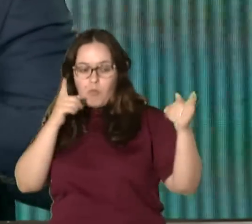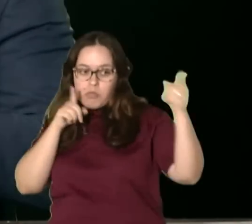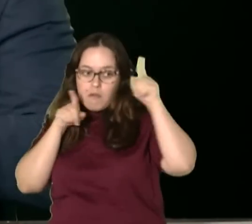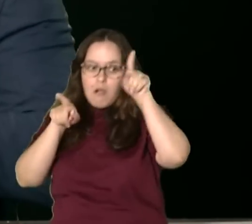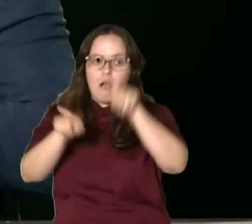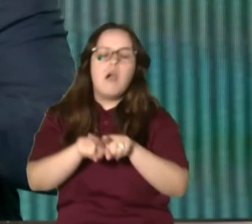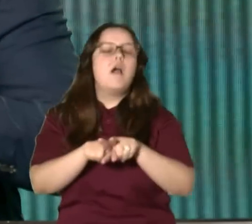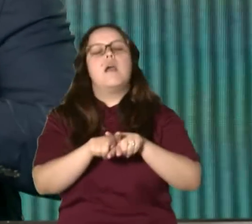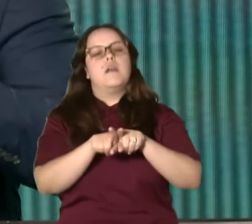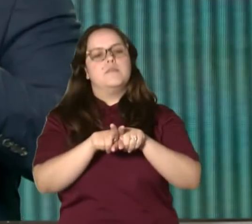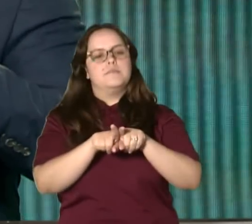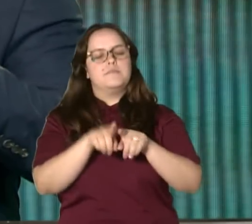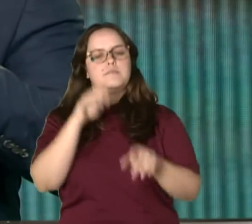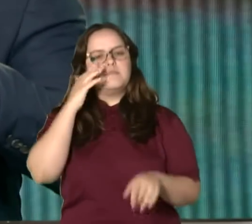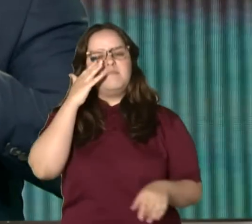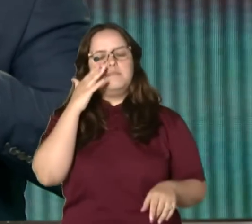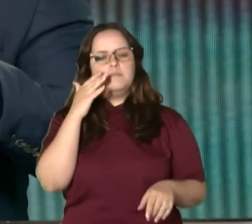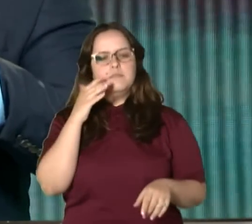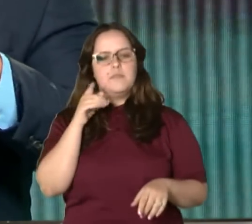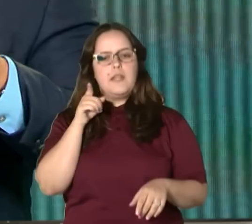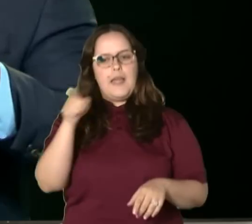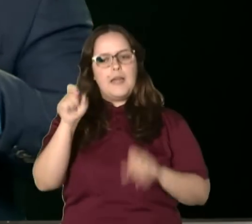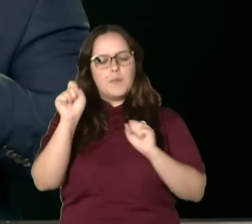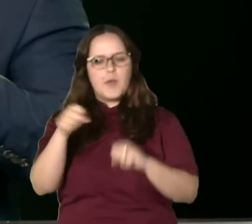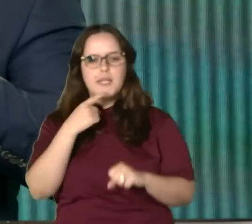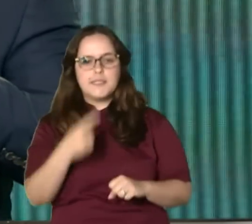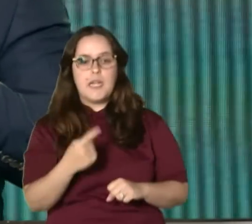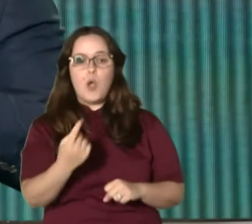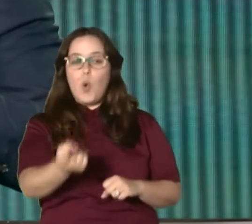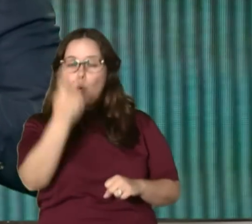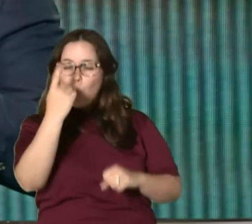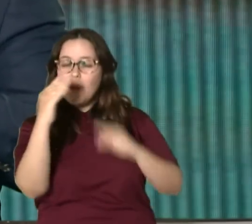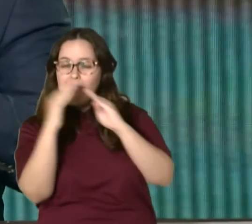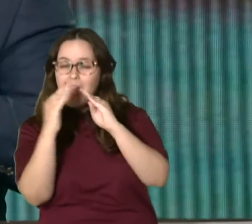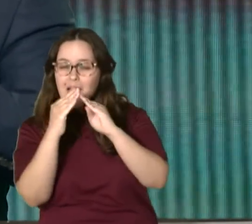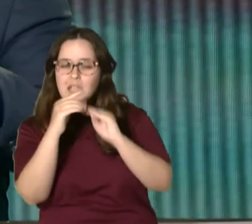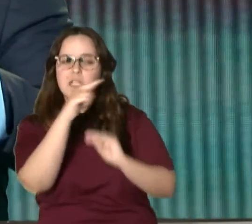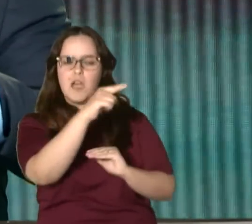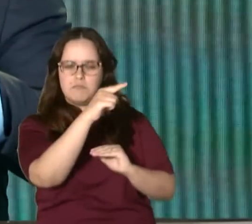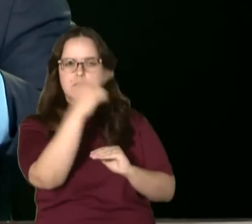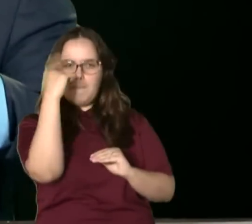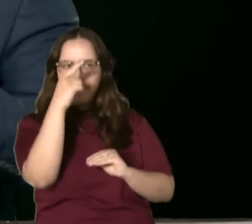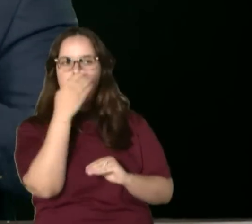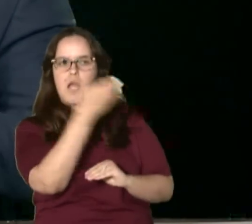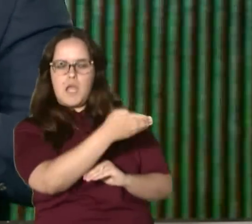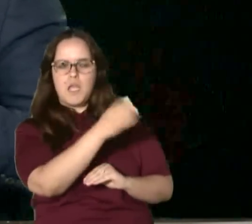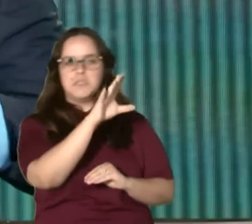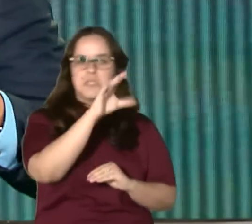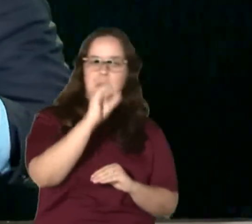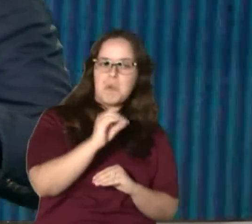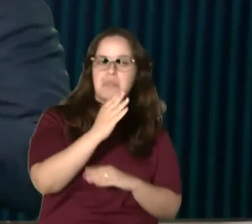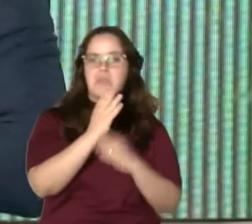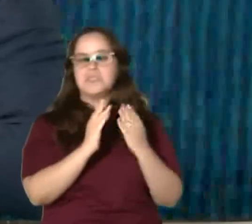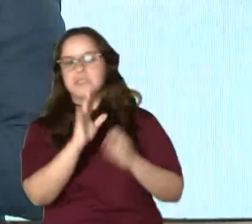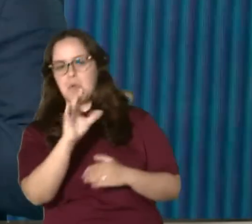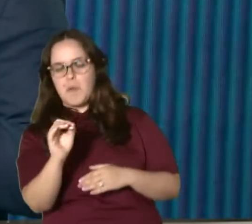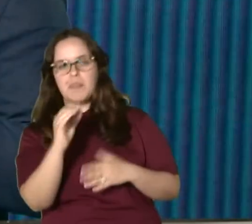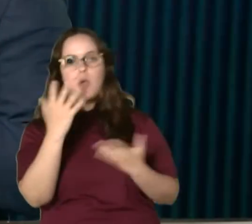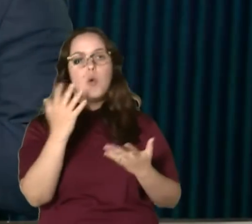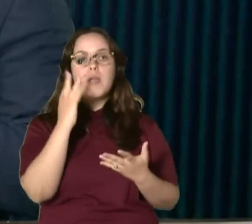lo que lo que se puede se puede negociar ahí él puede decir que en una de esas casas ella puede tener participación cincuenta o cincuenta o que puede ser de